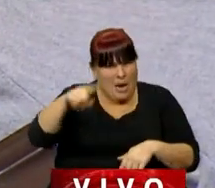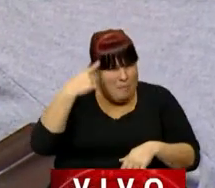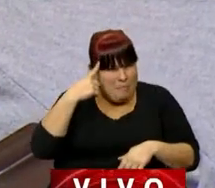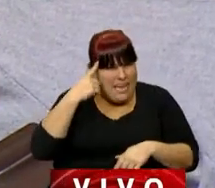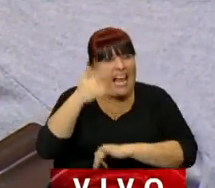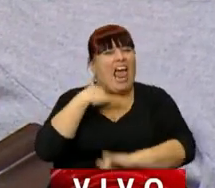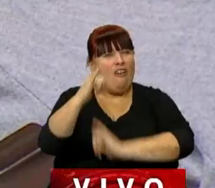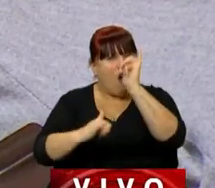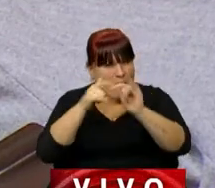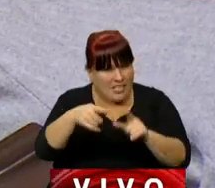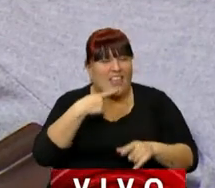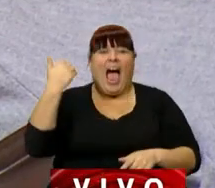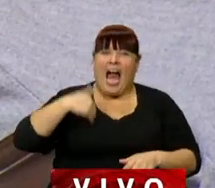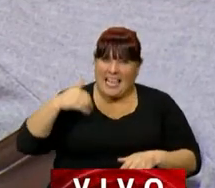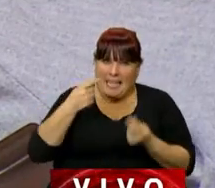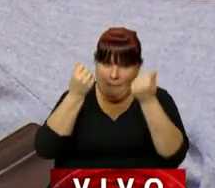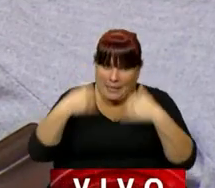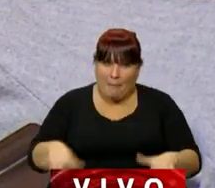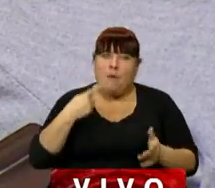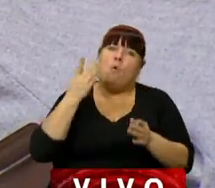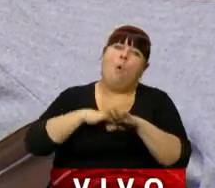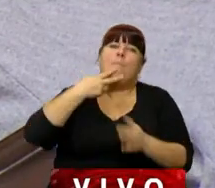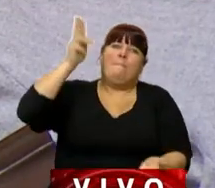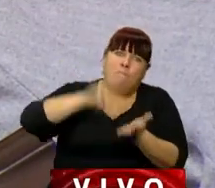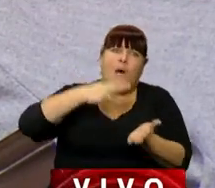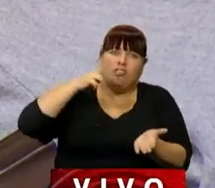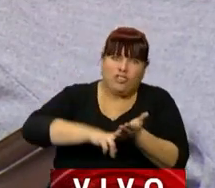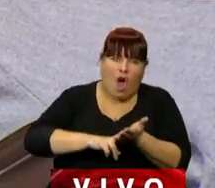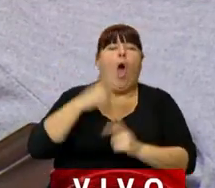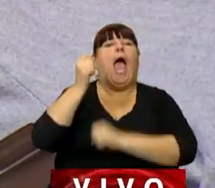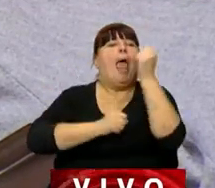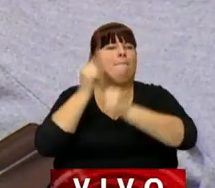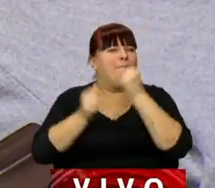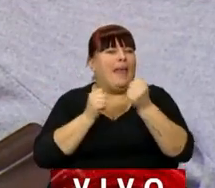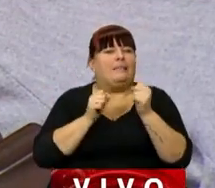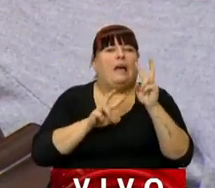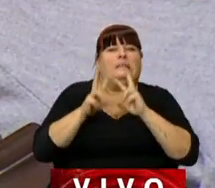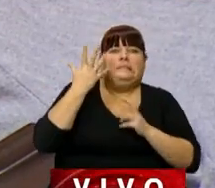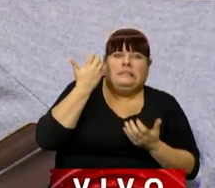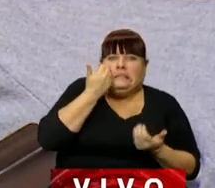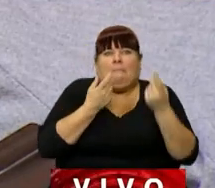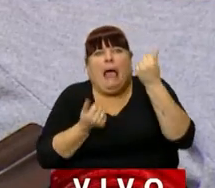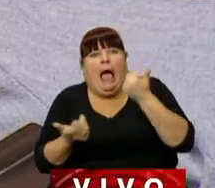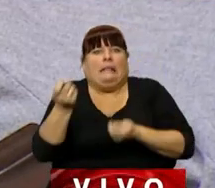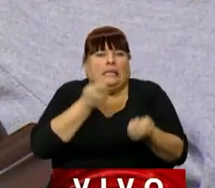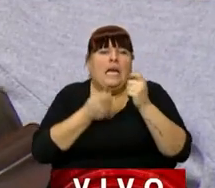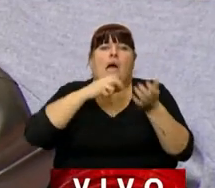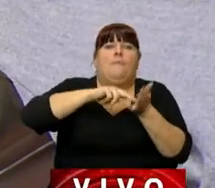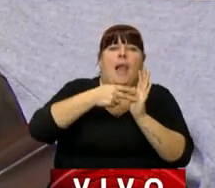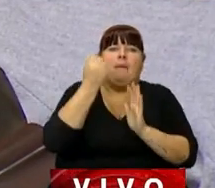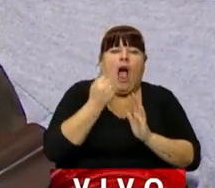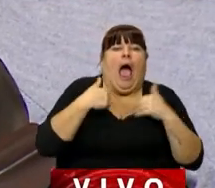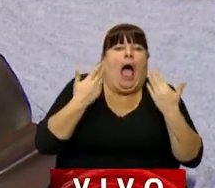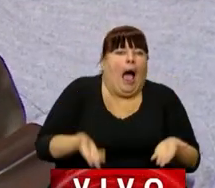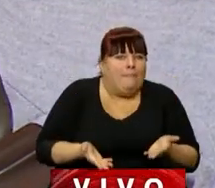le parece con los datos que acabamos de ver que la argentina hay mucha presión fiscal o que las empresas viven viniendo y cada vez en cada crisis